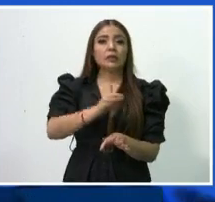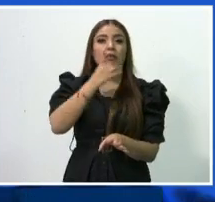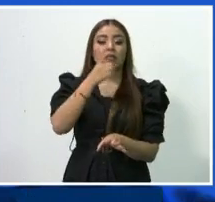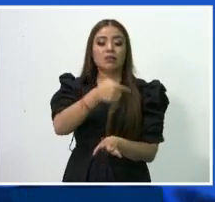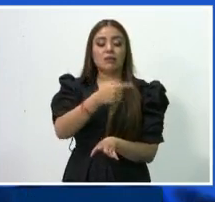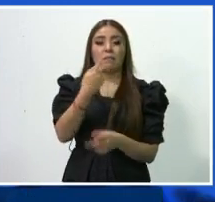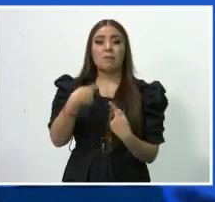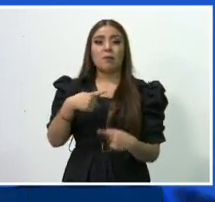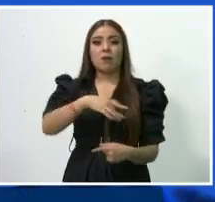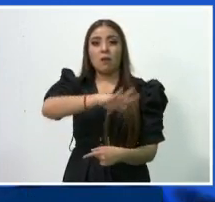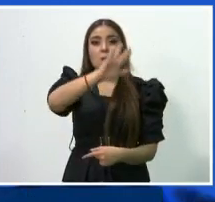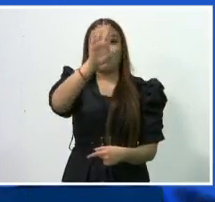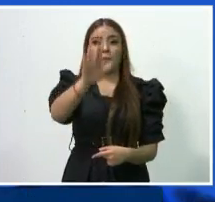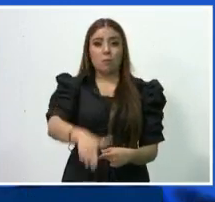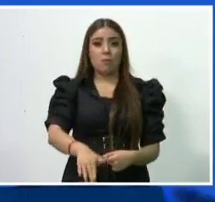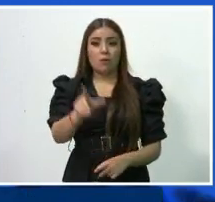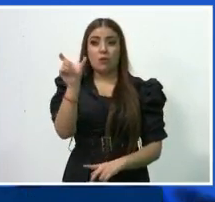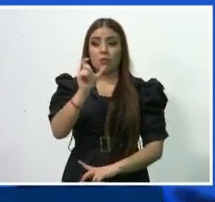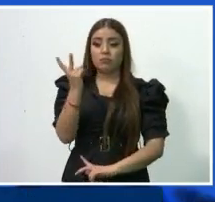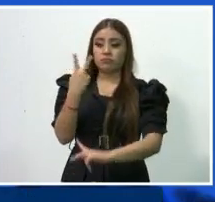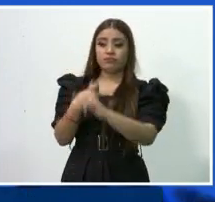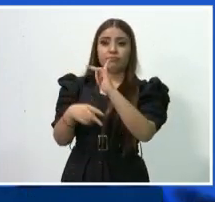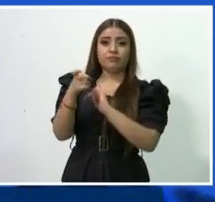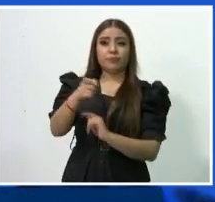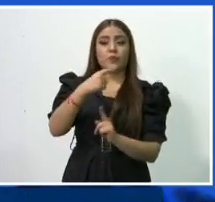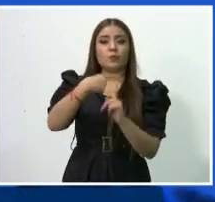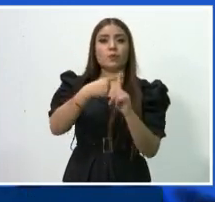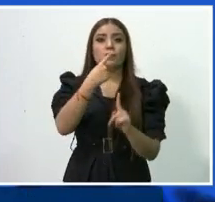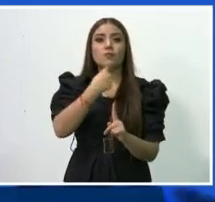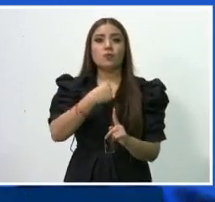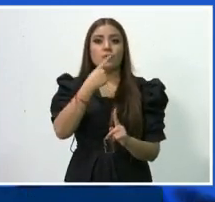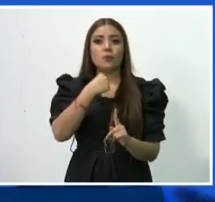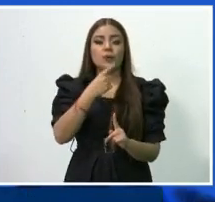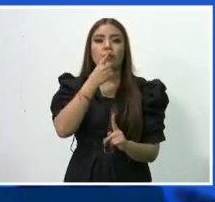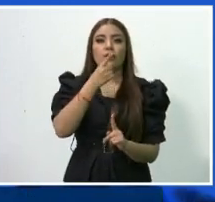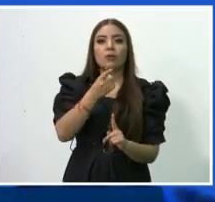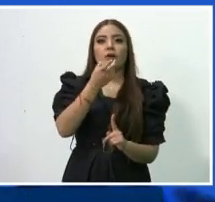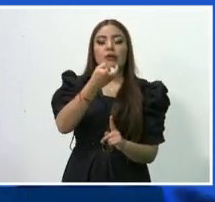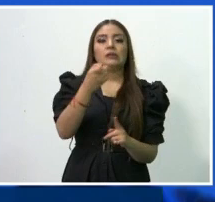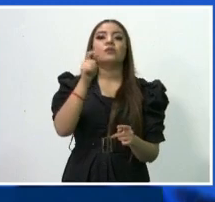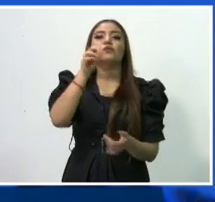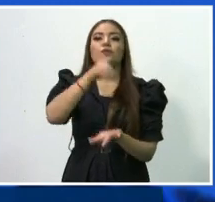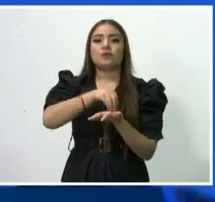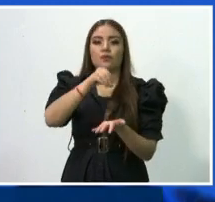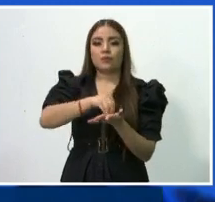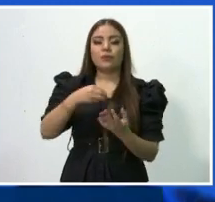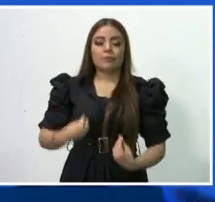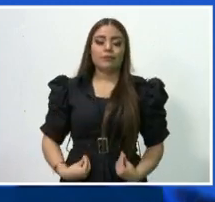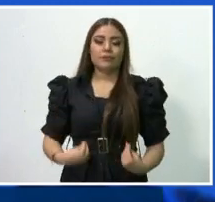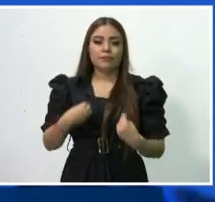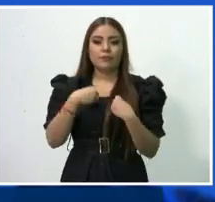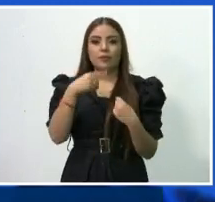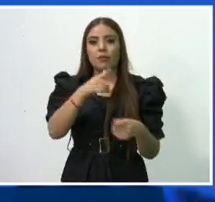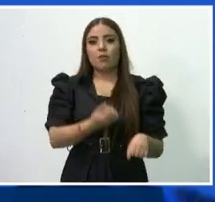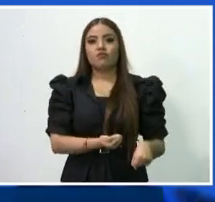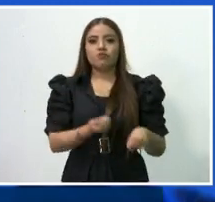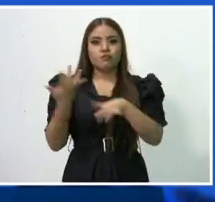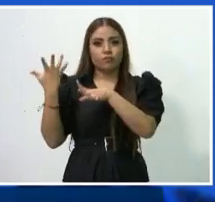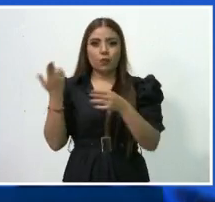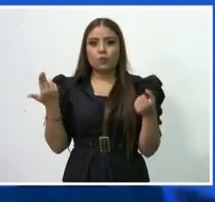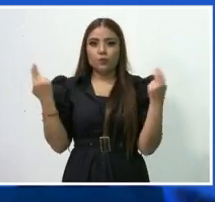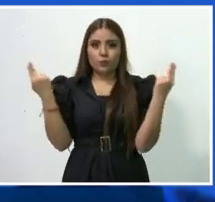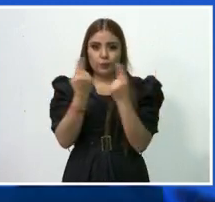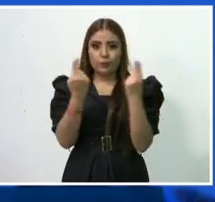fallecida no obstante tras el arribo de las autoridades Ángel se percataron que todavía contaba con signos vitales y lo trasladaron de